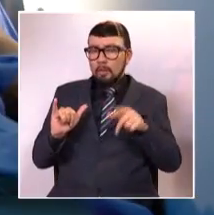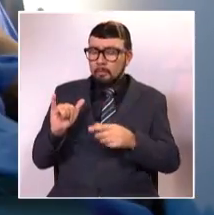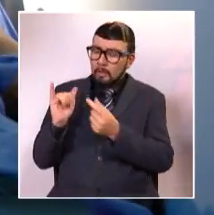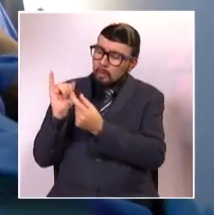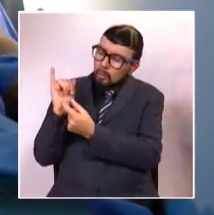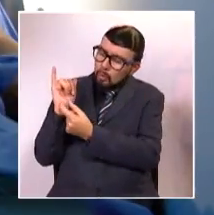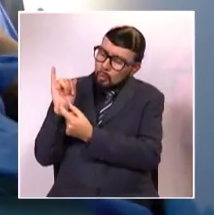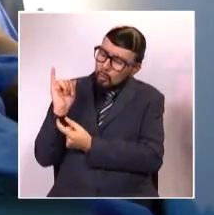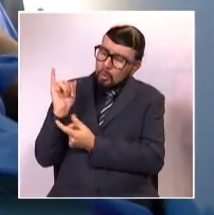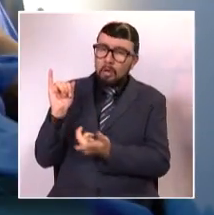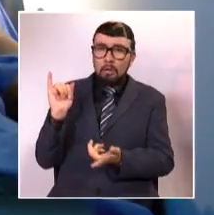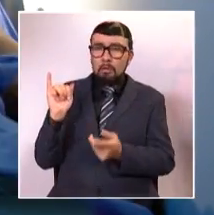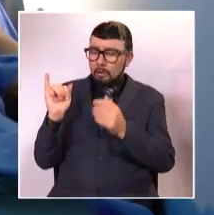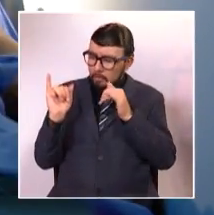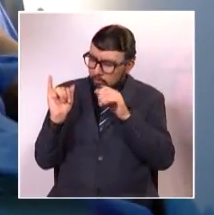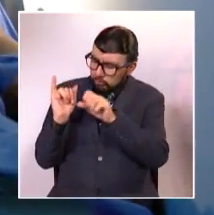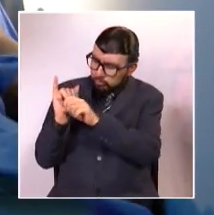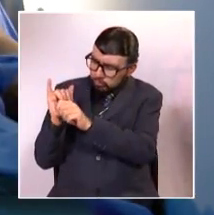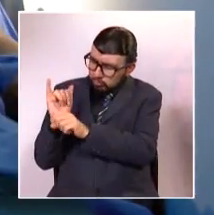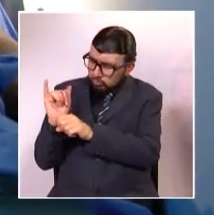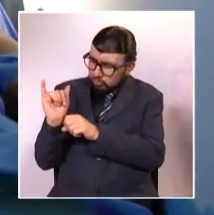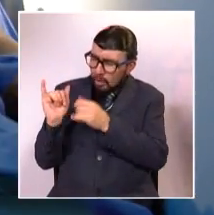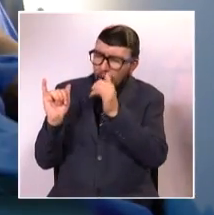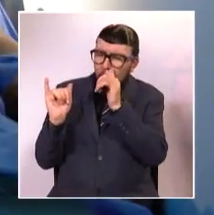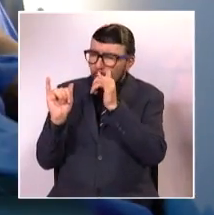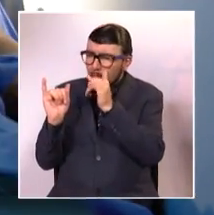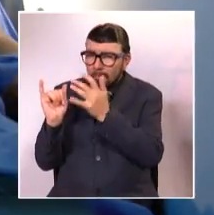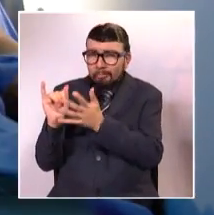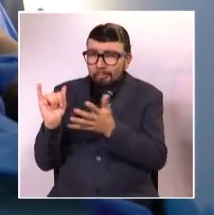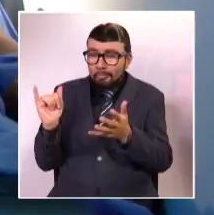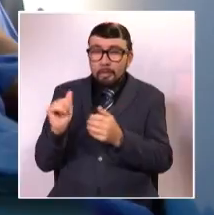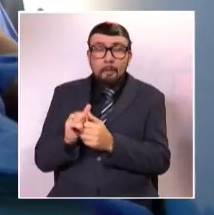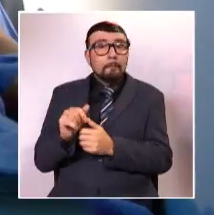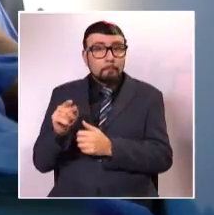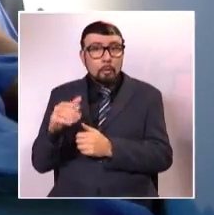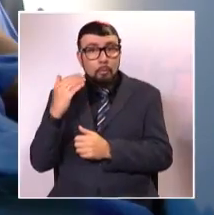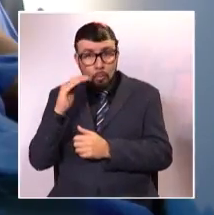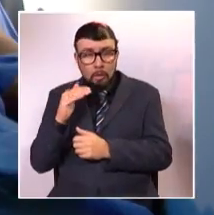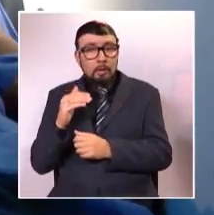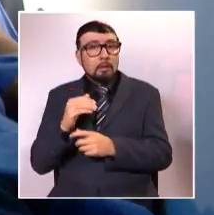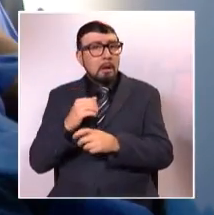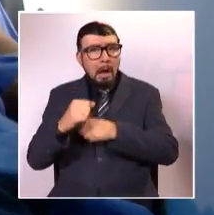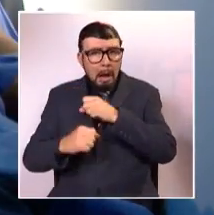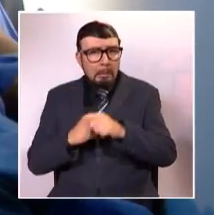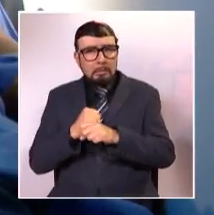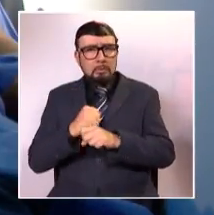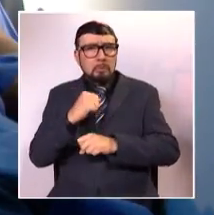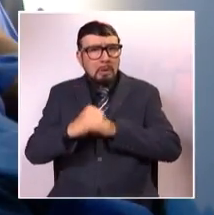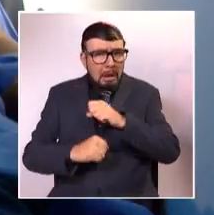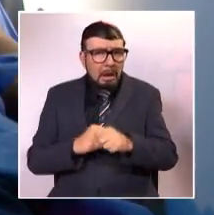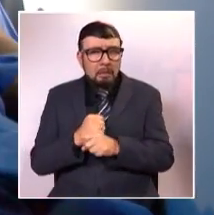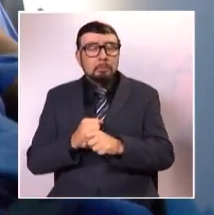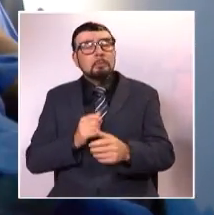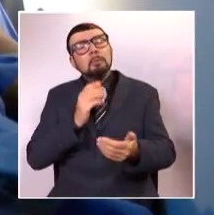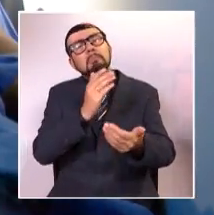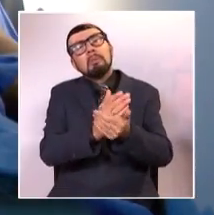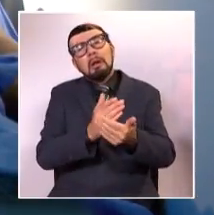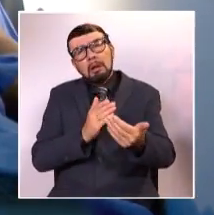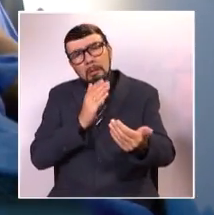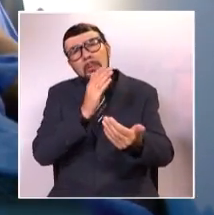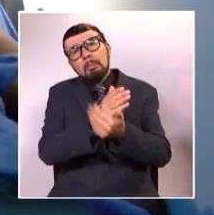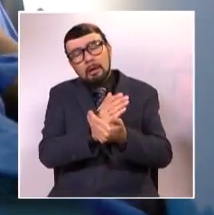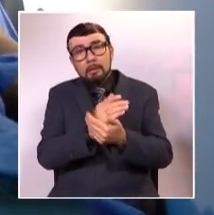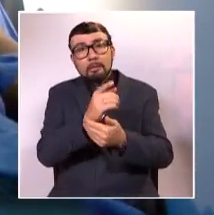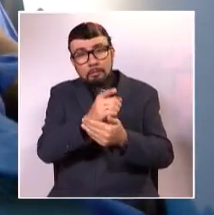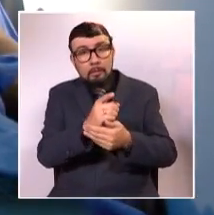cuello, y por ello las mujeres se realizan una citología, idealmente con